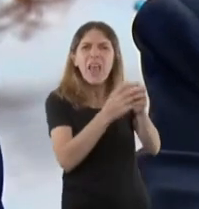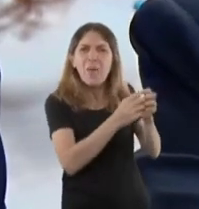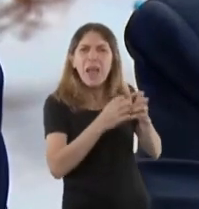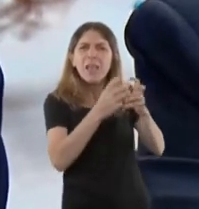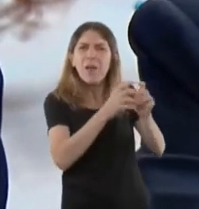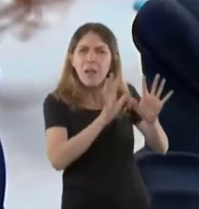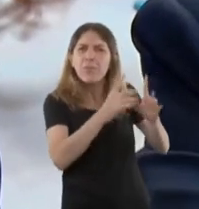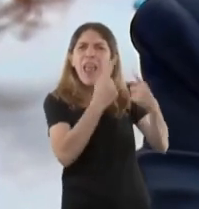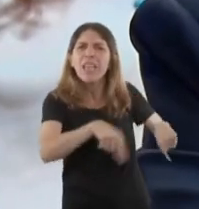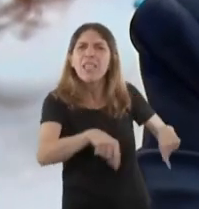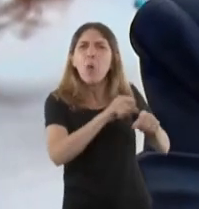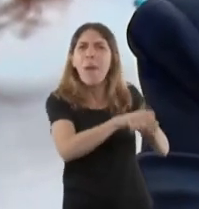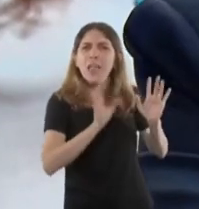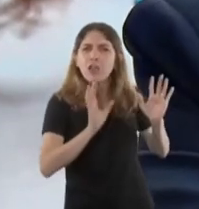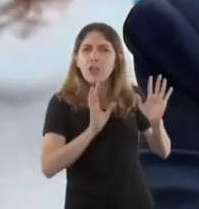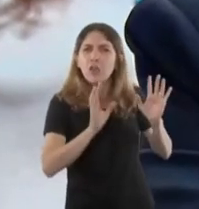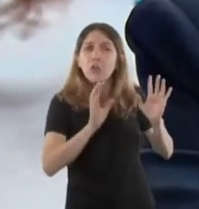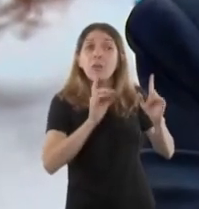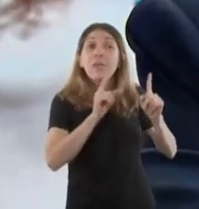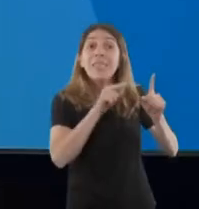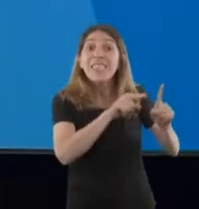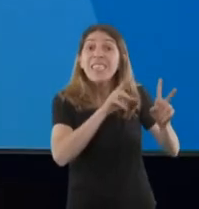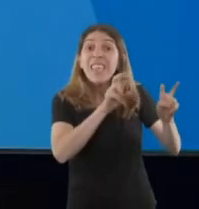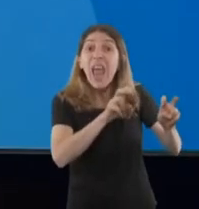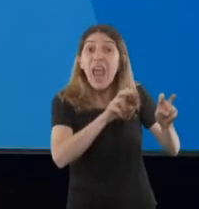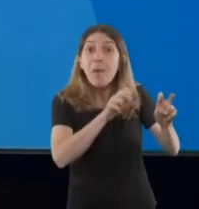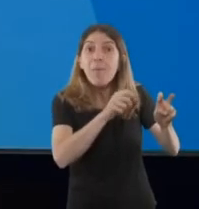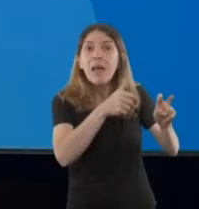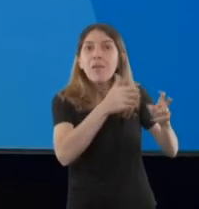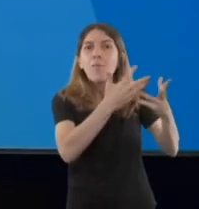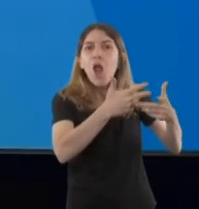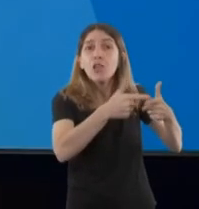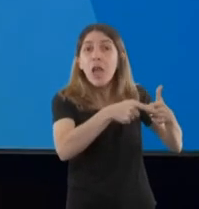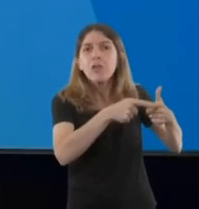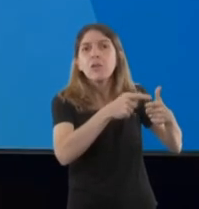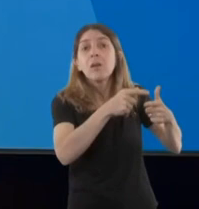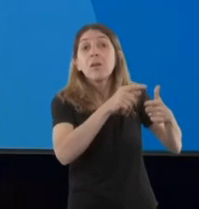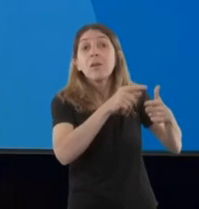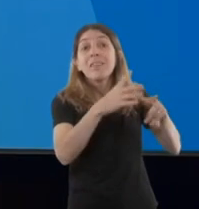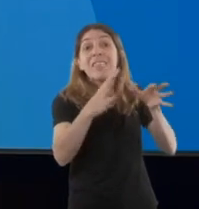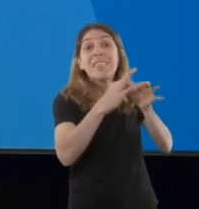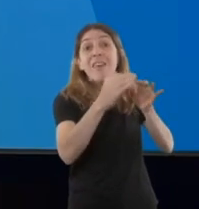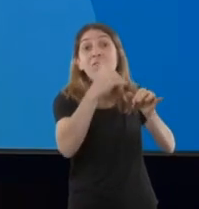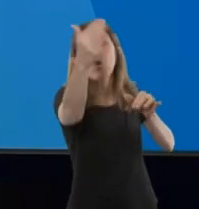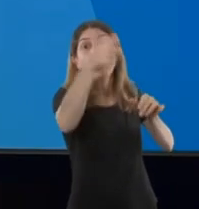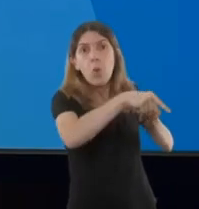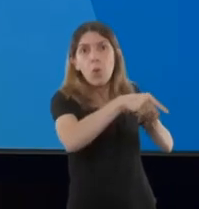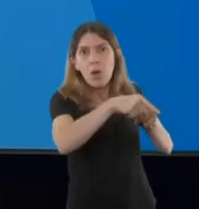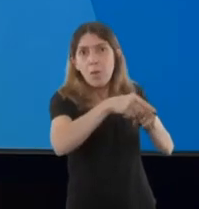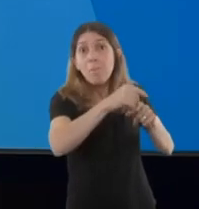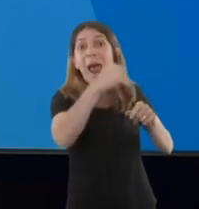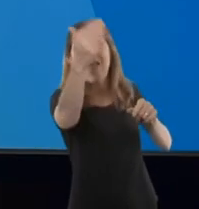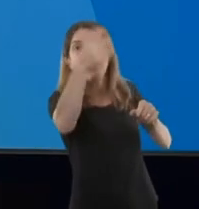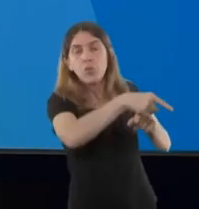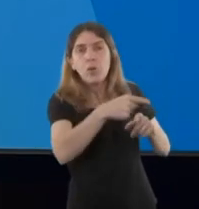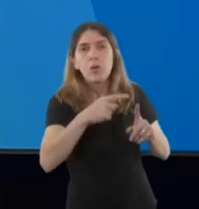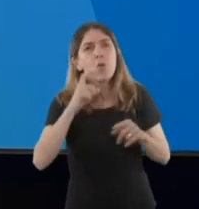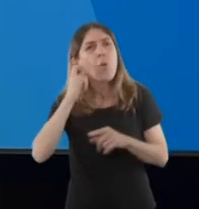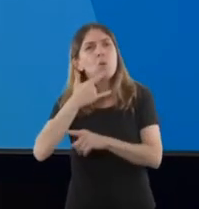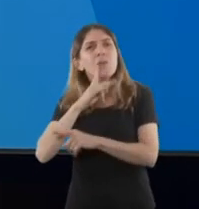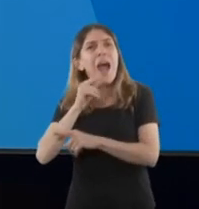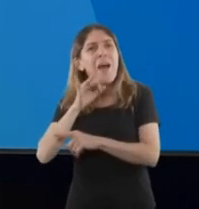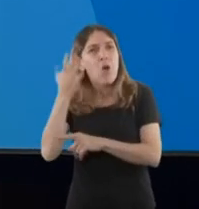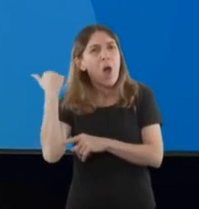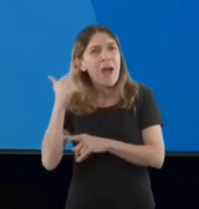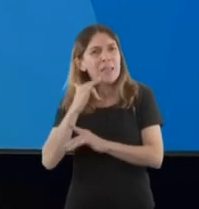instrumentos que tienen que ver con el mañana recién gustavo enumeraba lo que